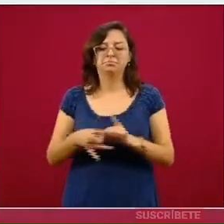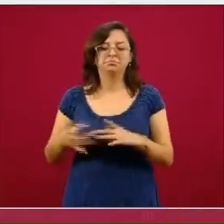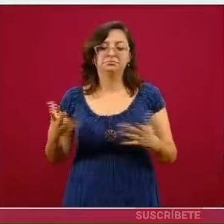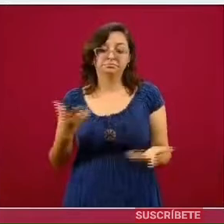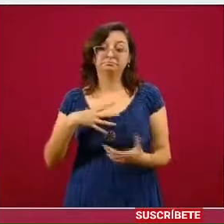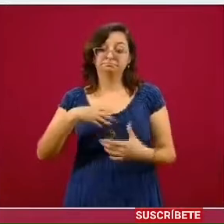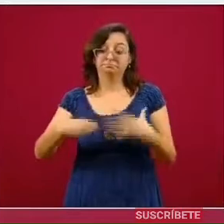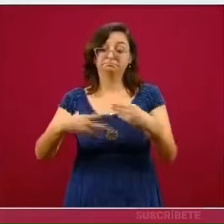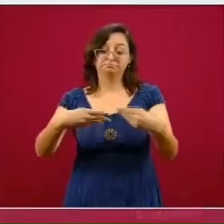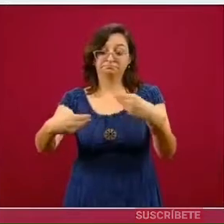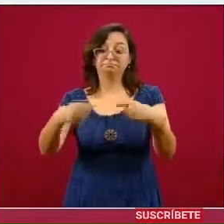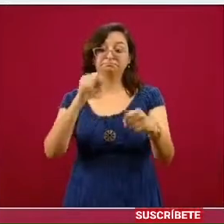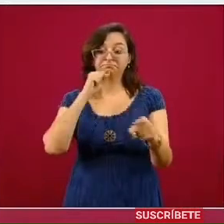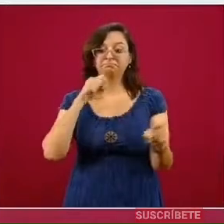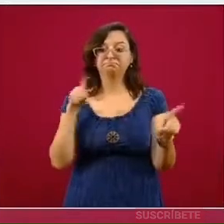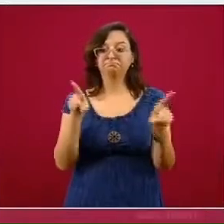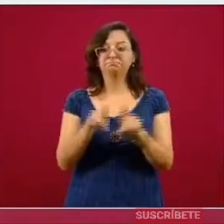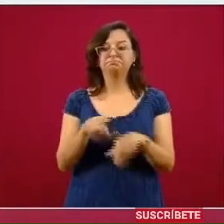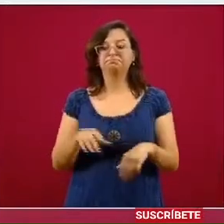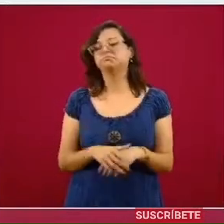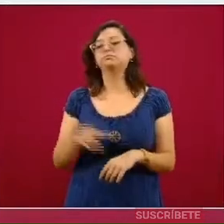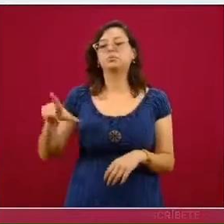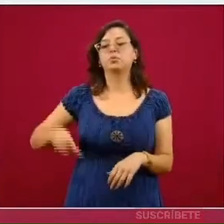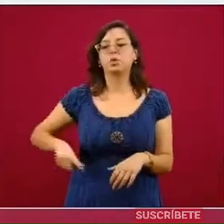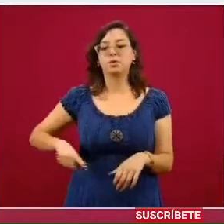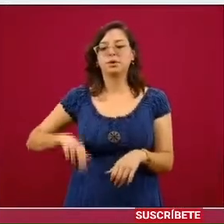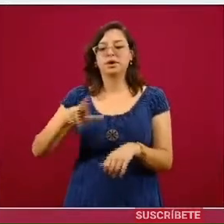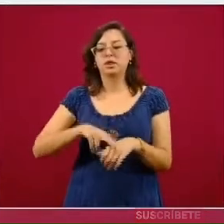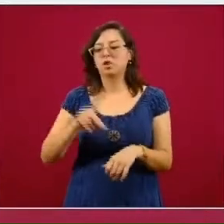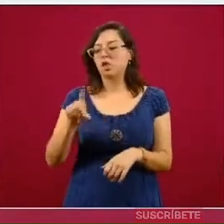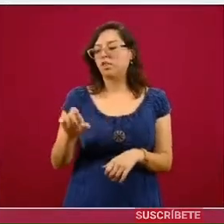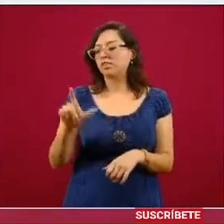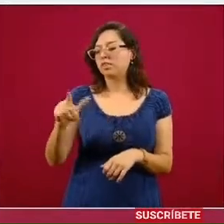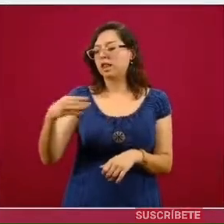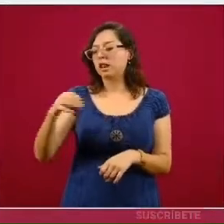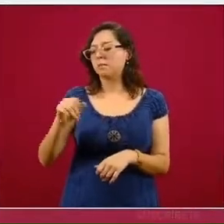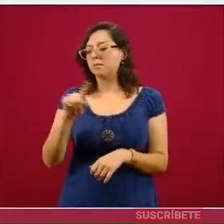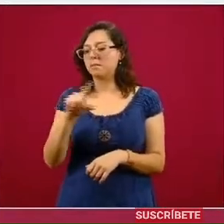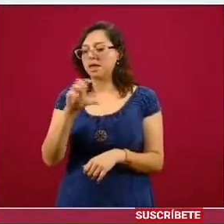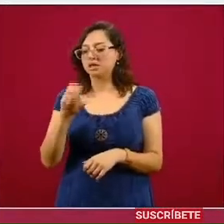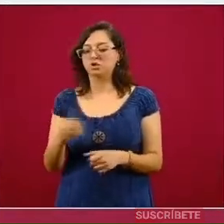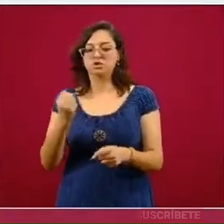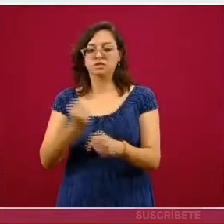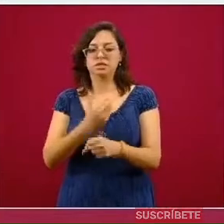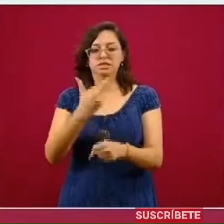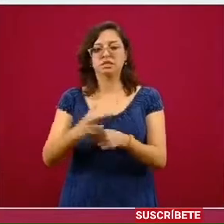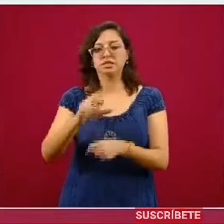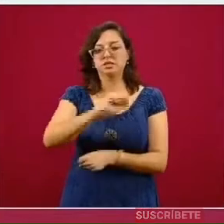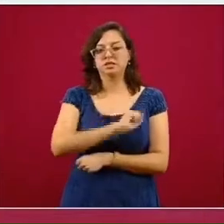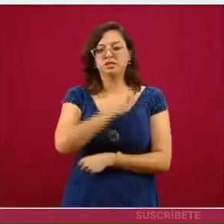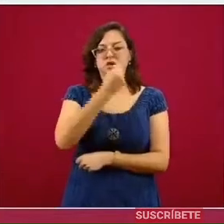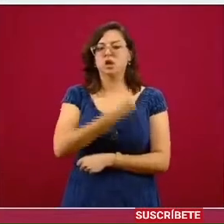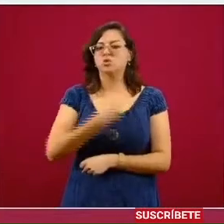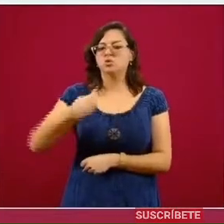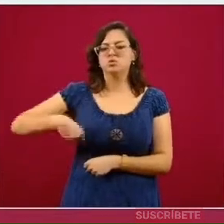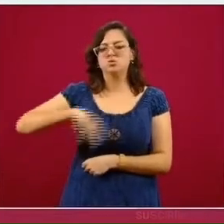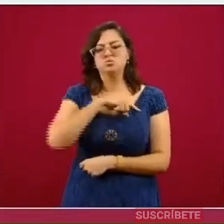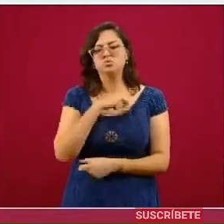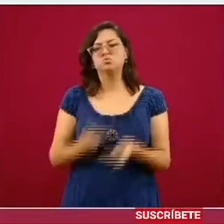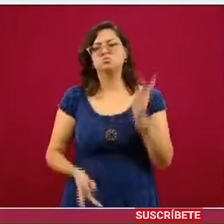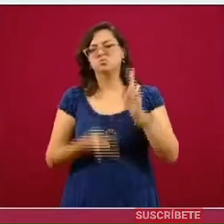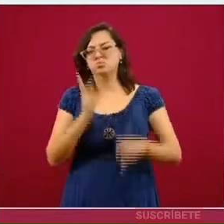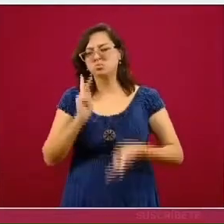epidemiológicos. Con el gobernador del Mazo, con el secretario de Salud Ochea, hemos conversado muchísimas veces